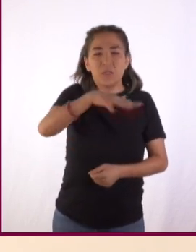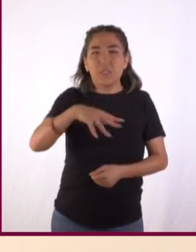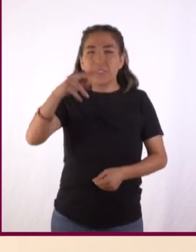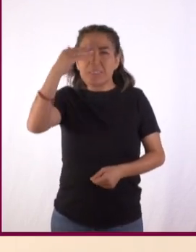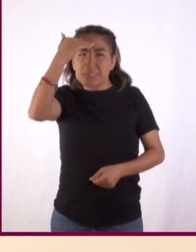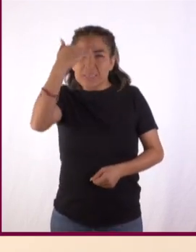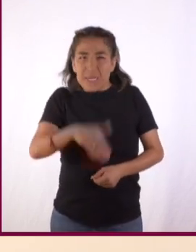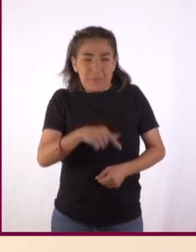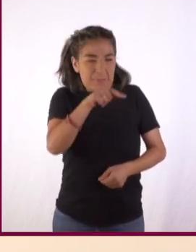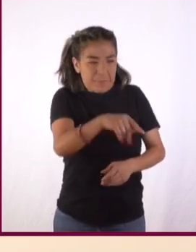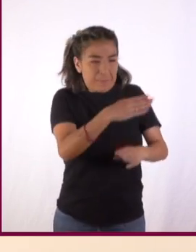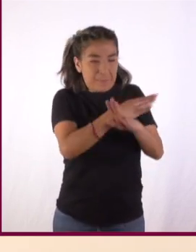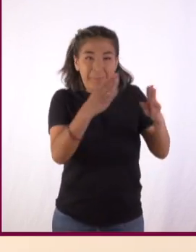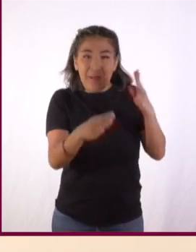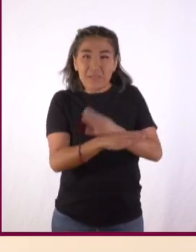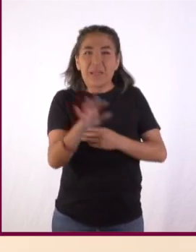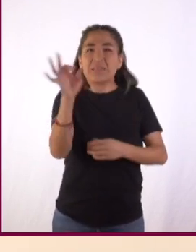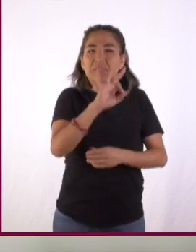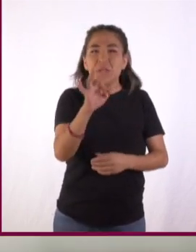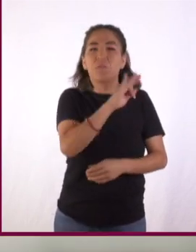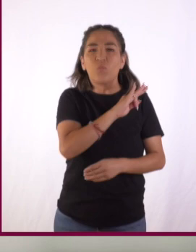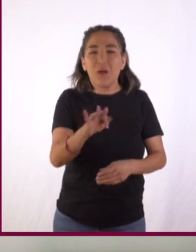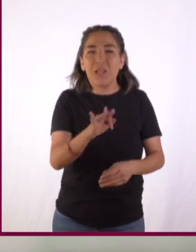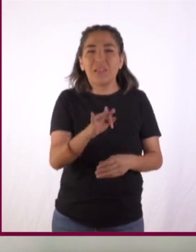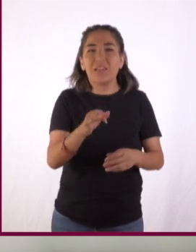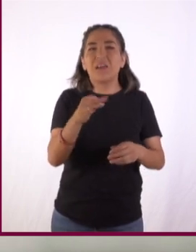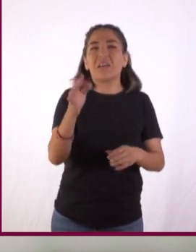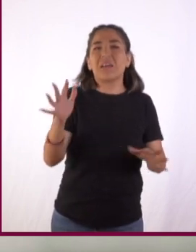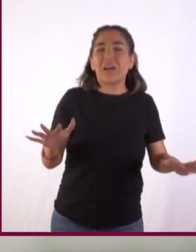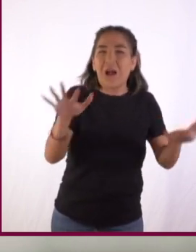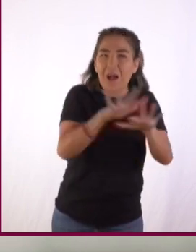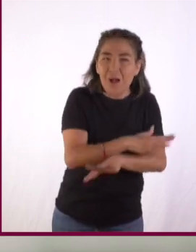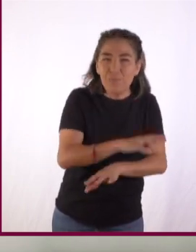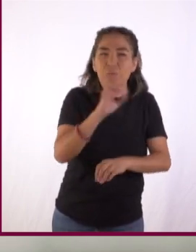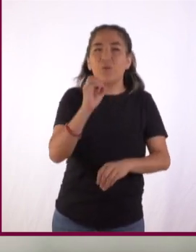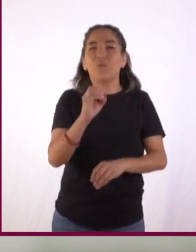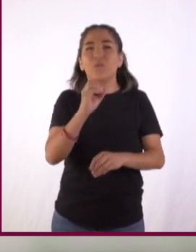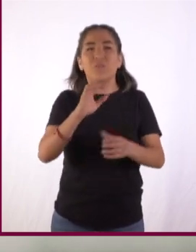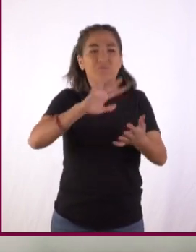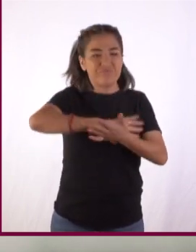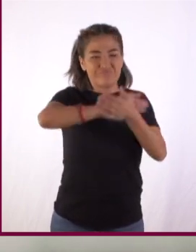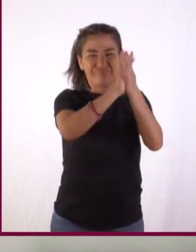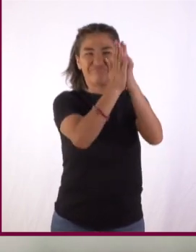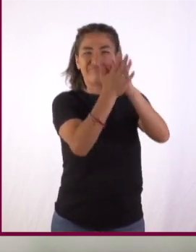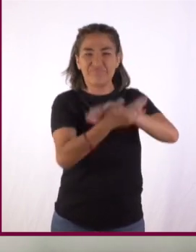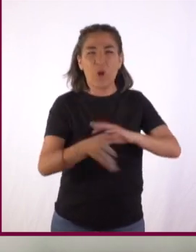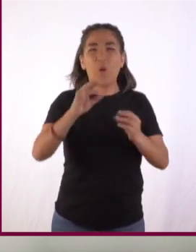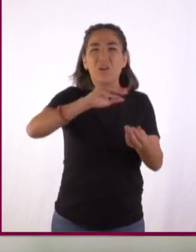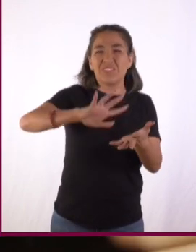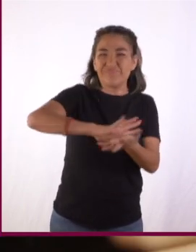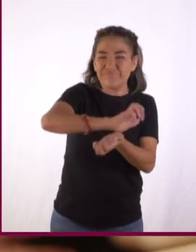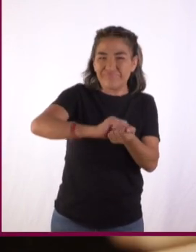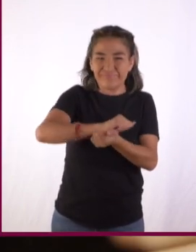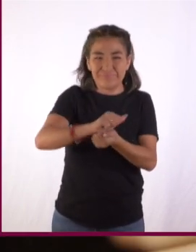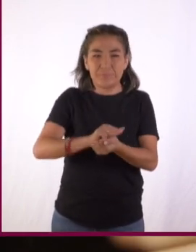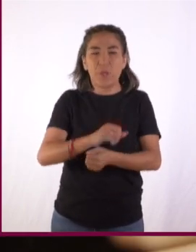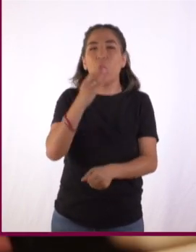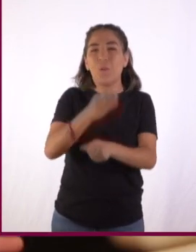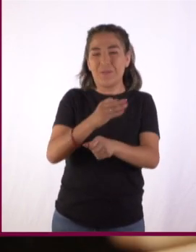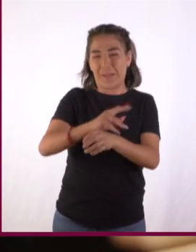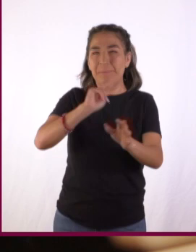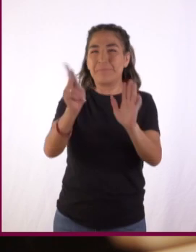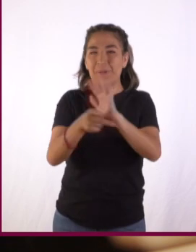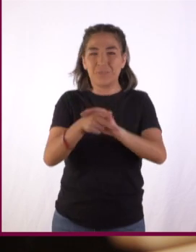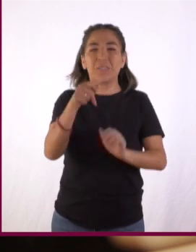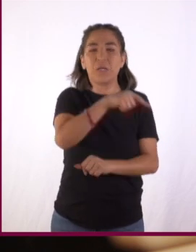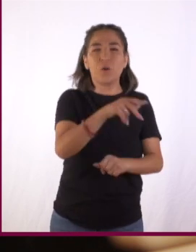predecir si estos materiales eventualmente podrán sufrir algún desgaste o alguna deformación. Maestro, vamos a hacer una